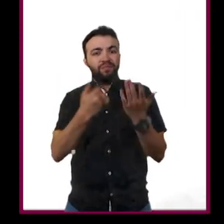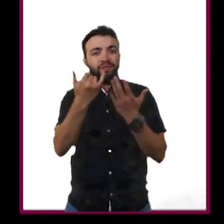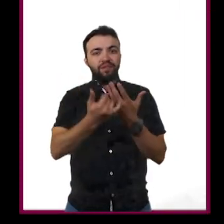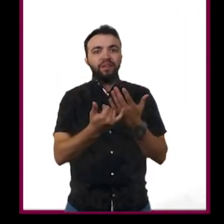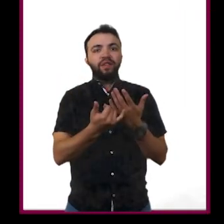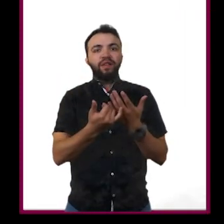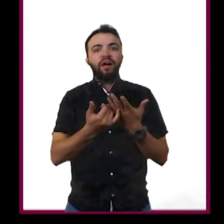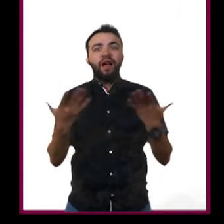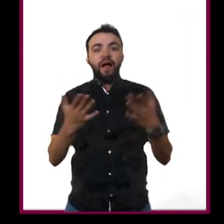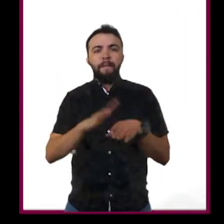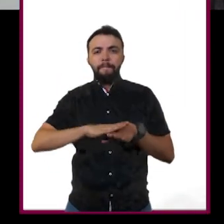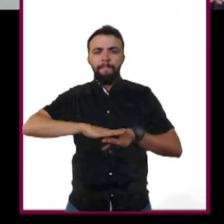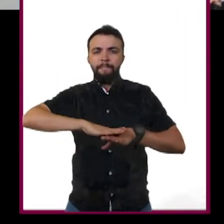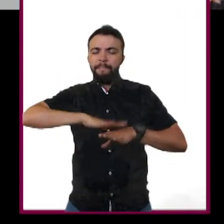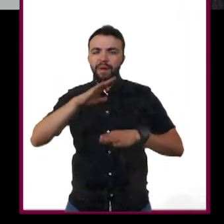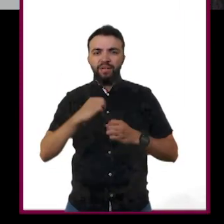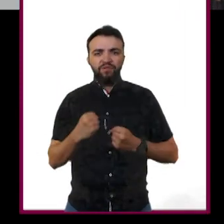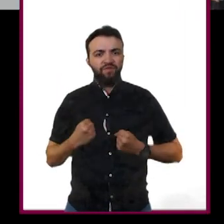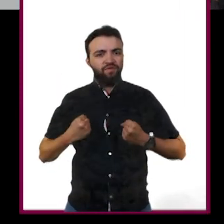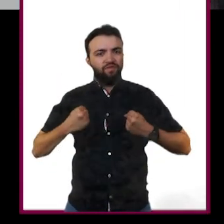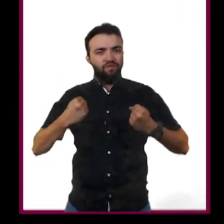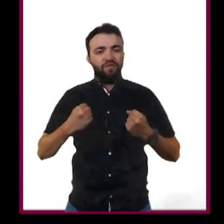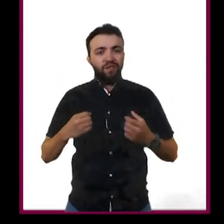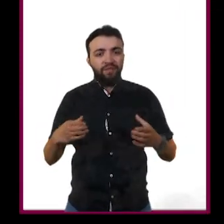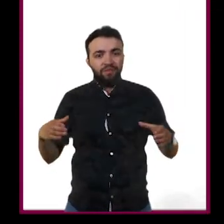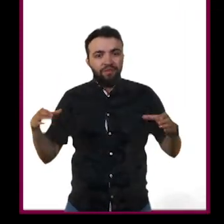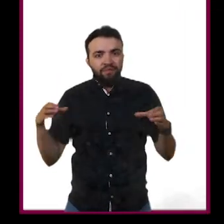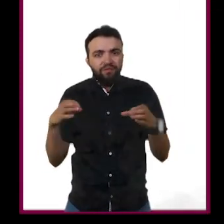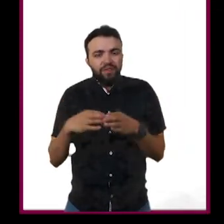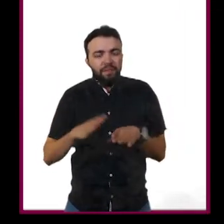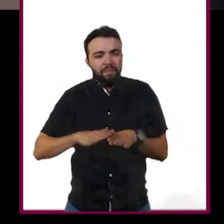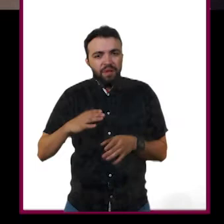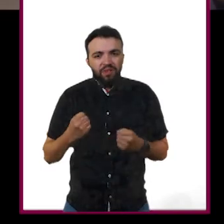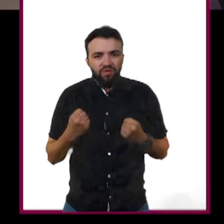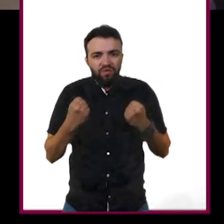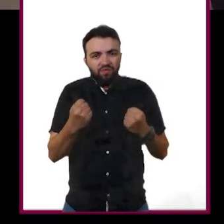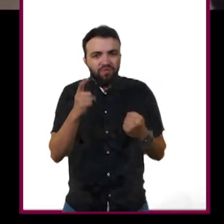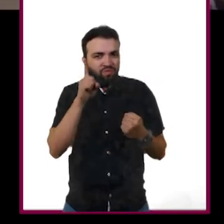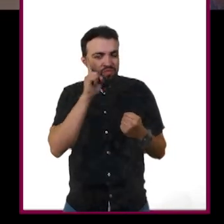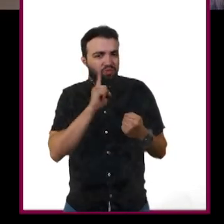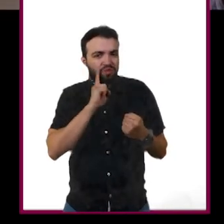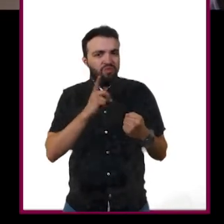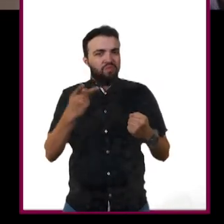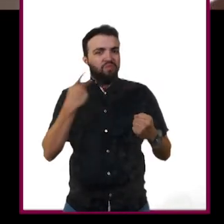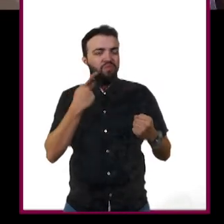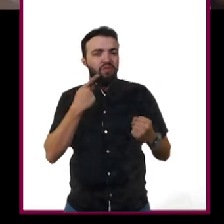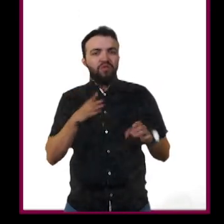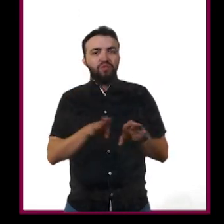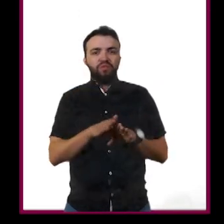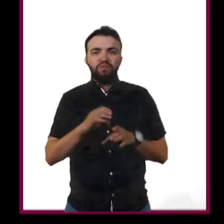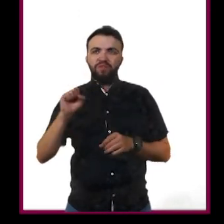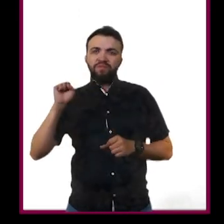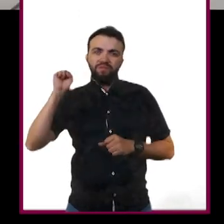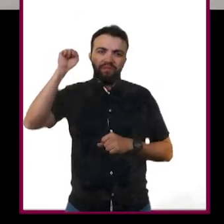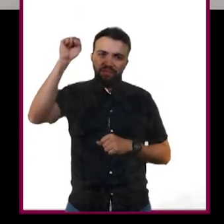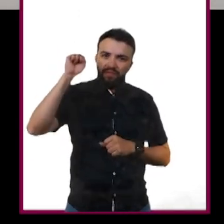cada vez más poderosas como colectivo, ¿no? Como colectivo político, demandante,